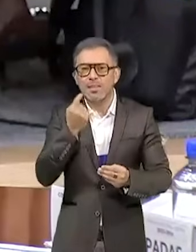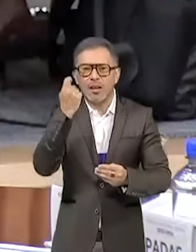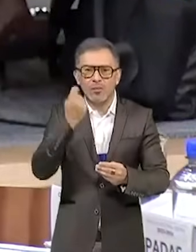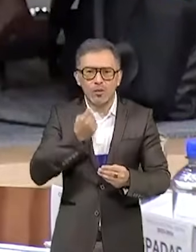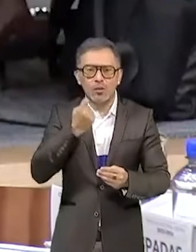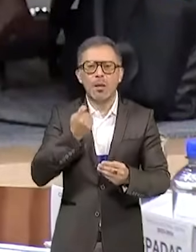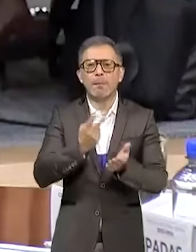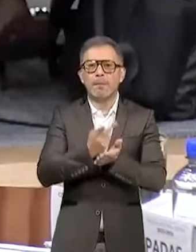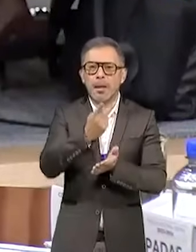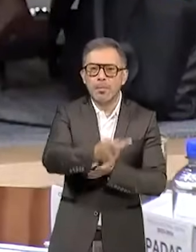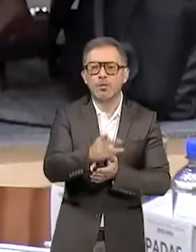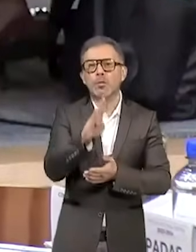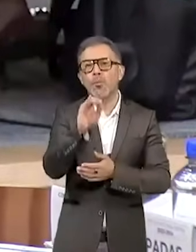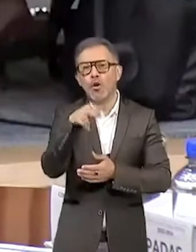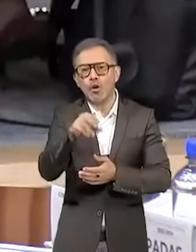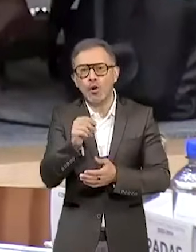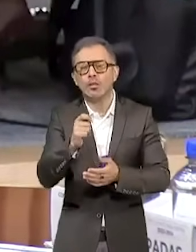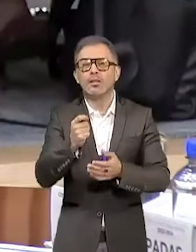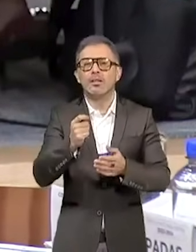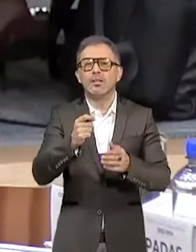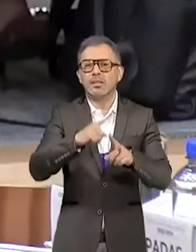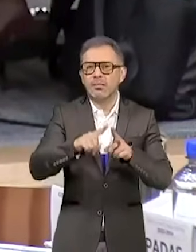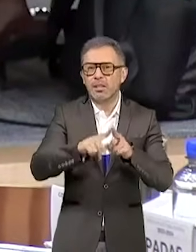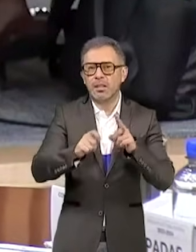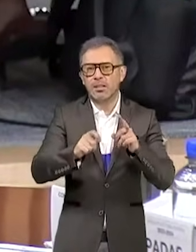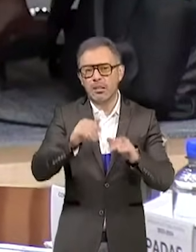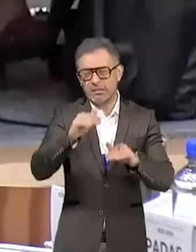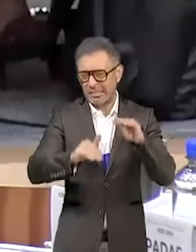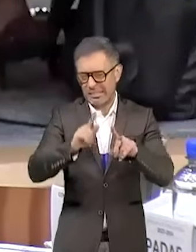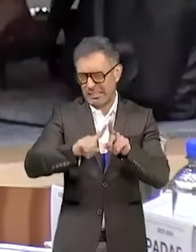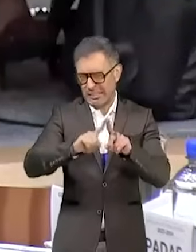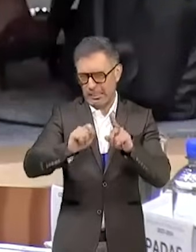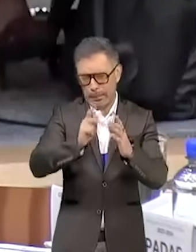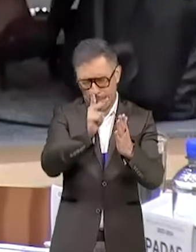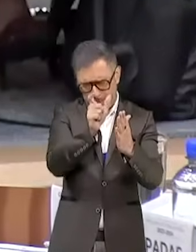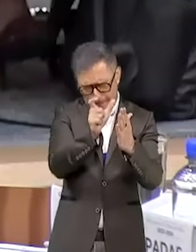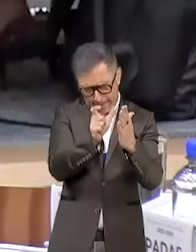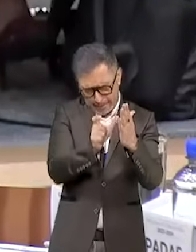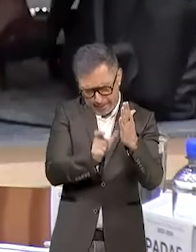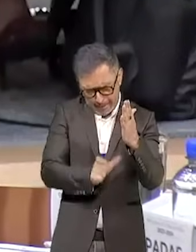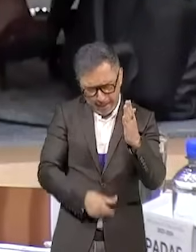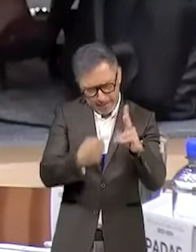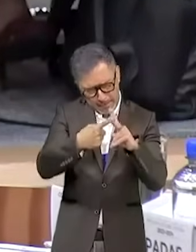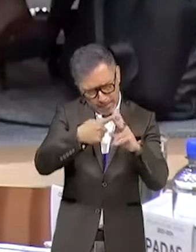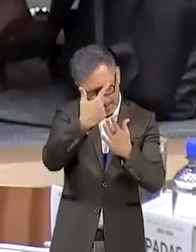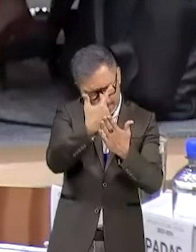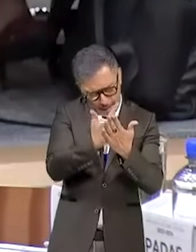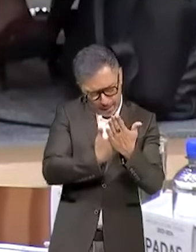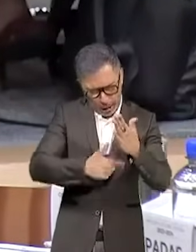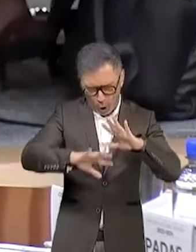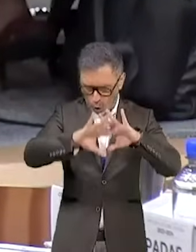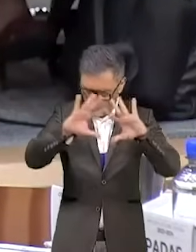recompensas, bonos, estímulos, comisiones, compensaciones y cualquier otra, y es lo que no se conoce